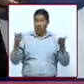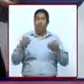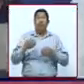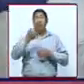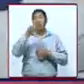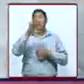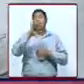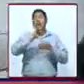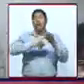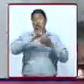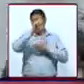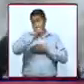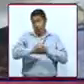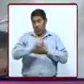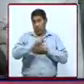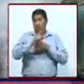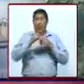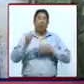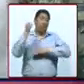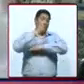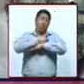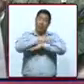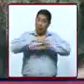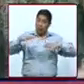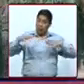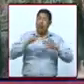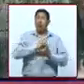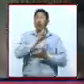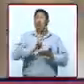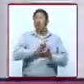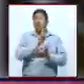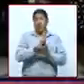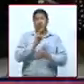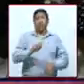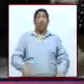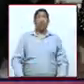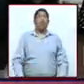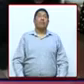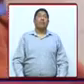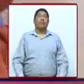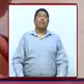este 18 de julio en el atrio de la Universidad Mayor de San Andrés.